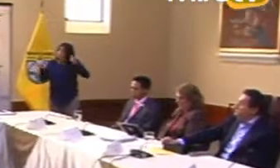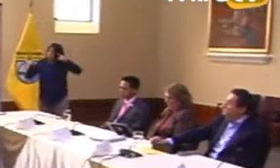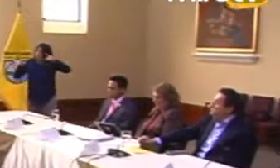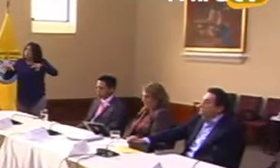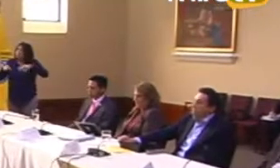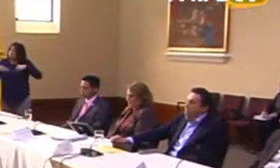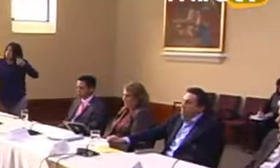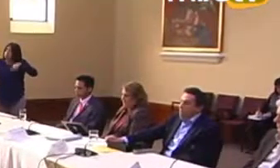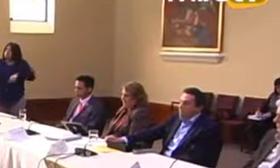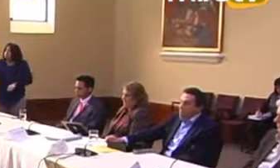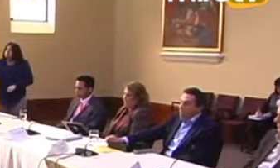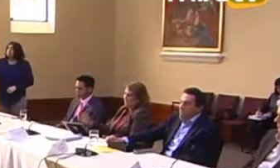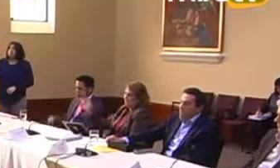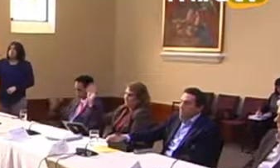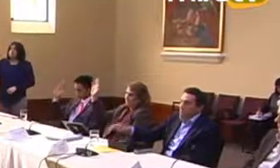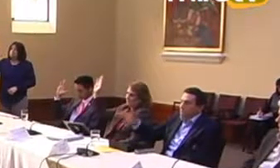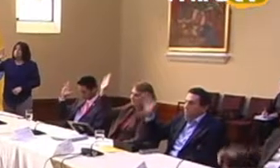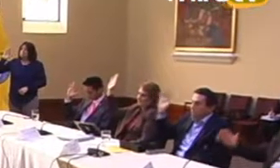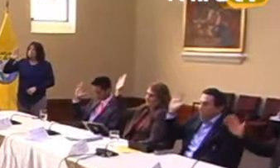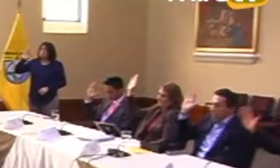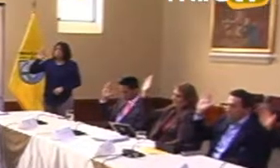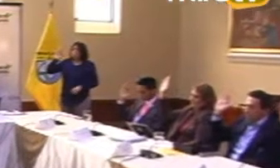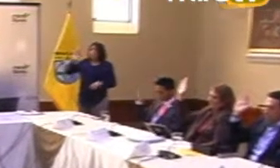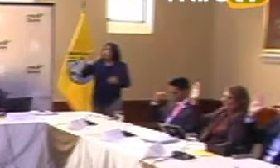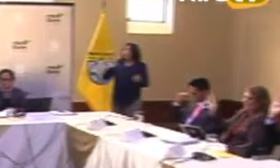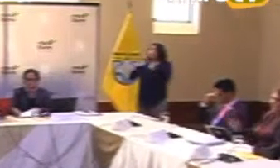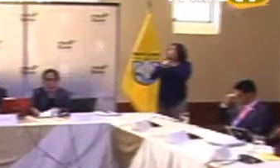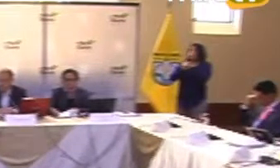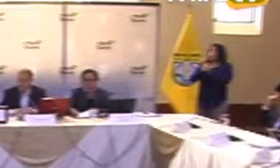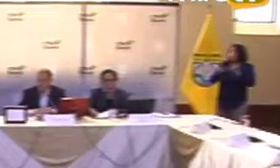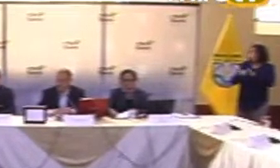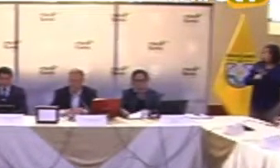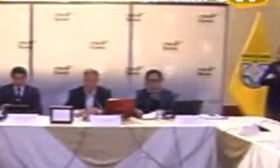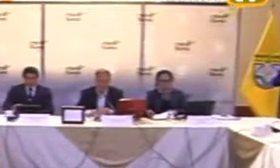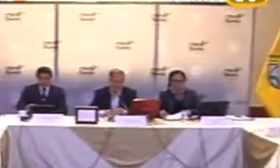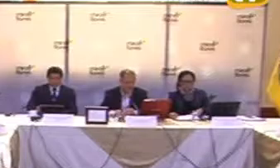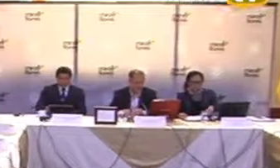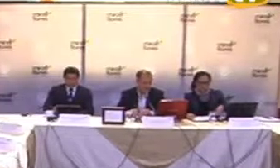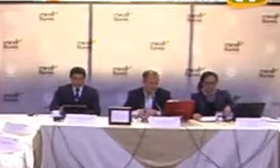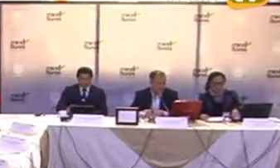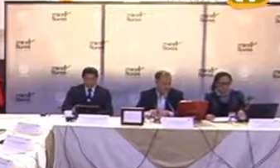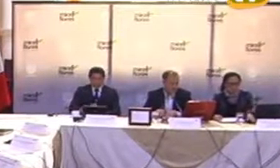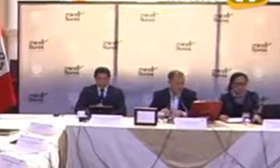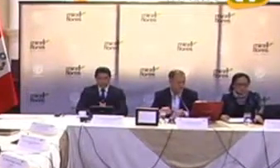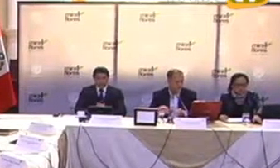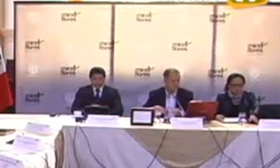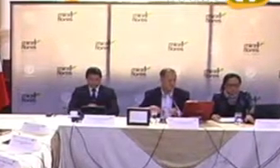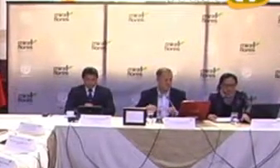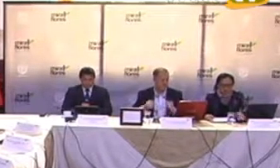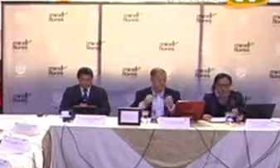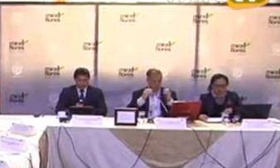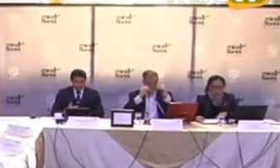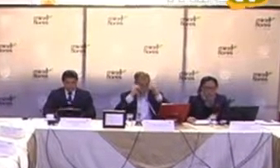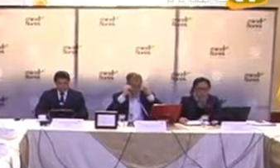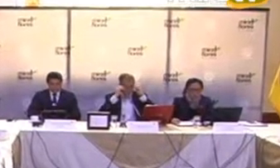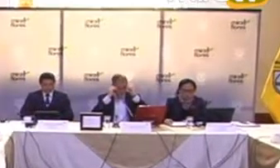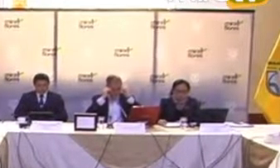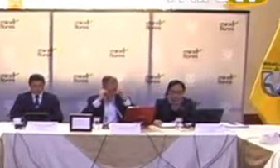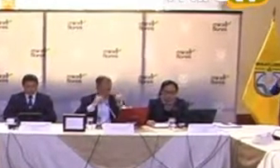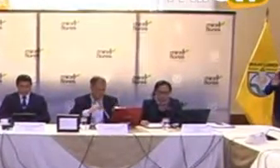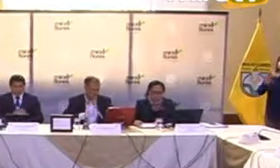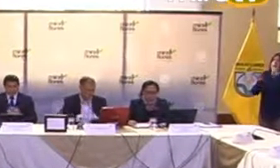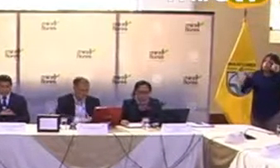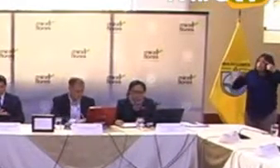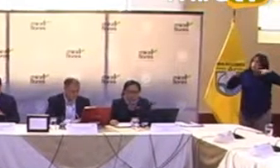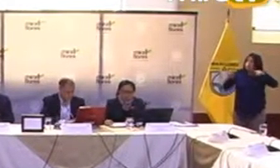esta donación, si no se expresa la señal de conformidad, se aprueba por unanimidad de votos también. Muchas gracias. Vamos al siguiente punto. Proyecto